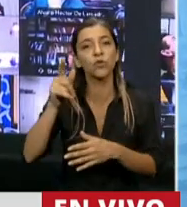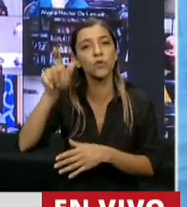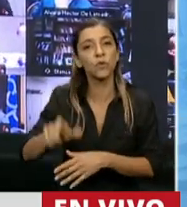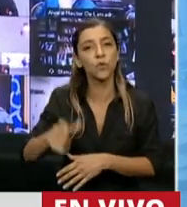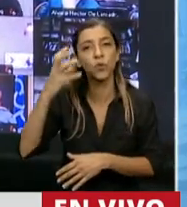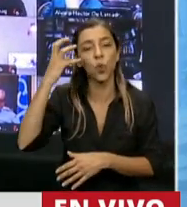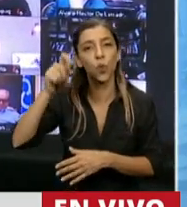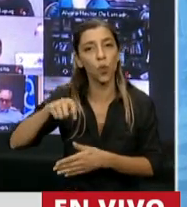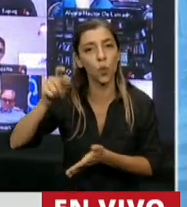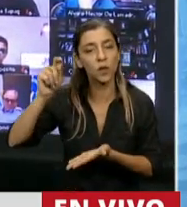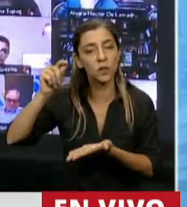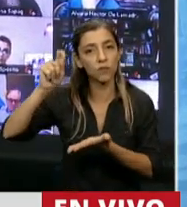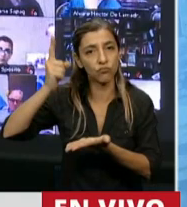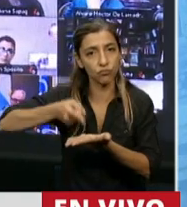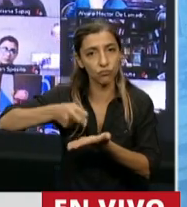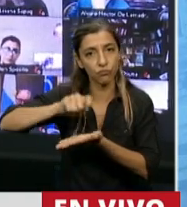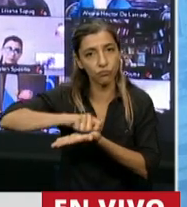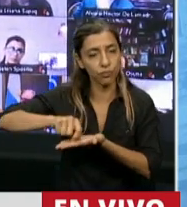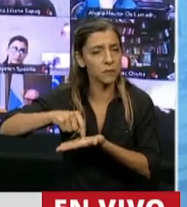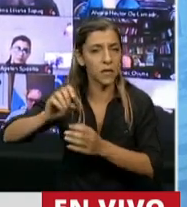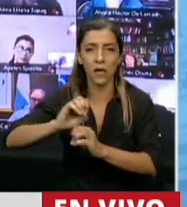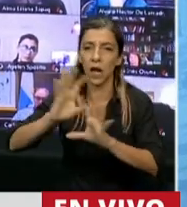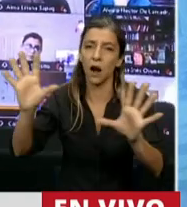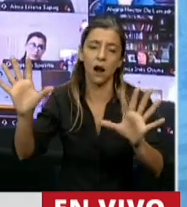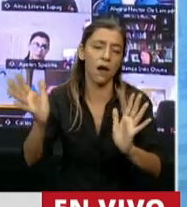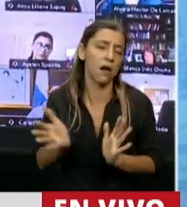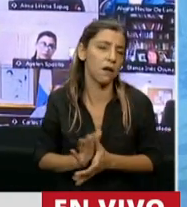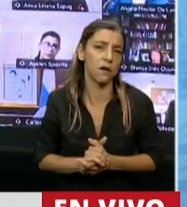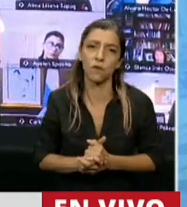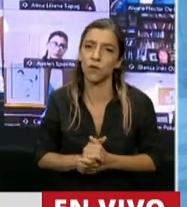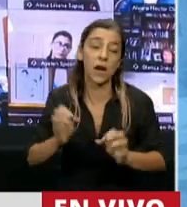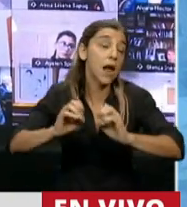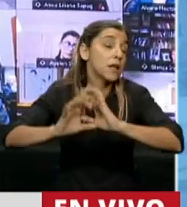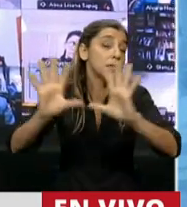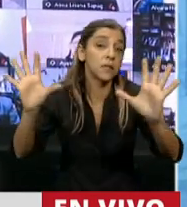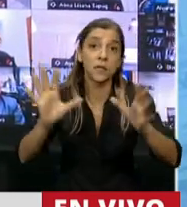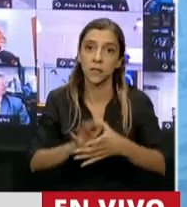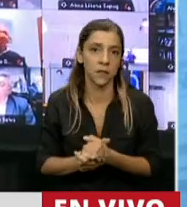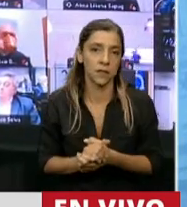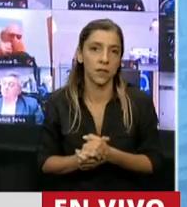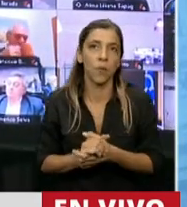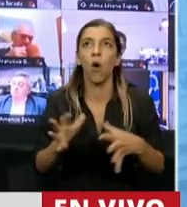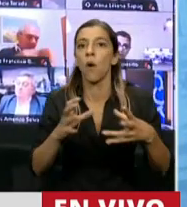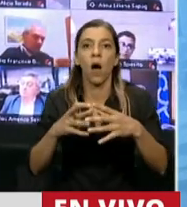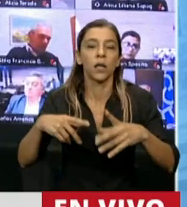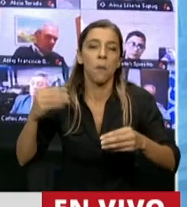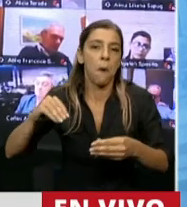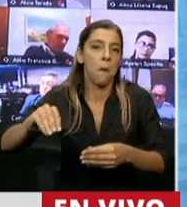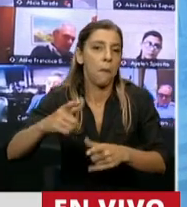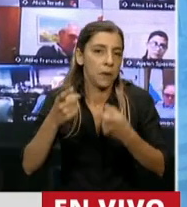es tan claro, tan prístino, tan meridiano, que no hace falta mucha más discusión.